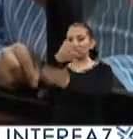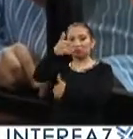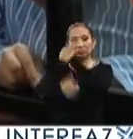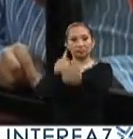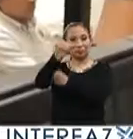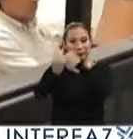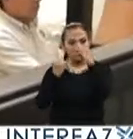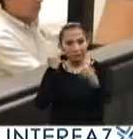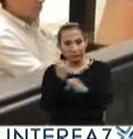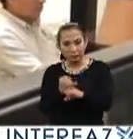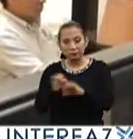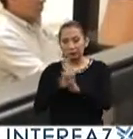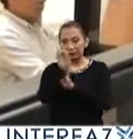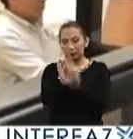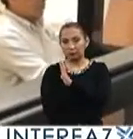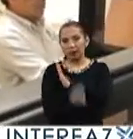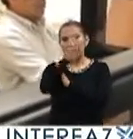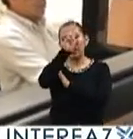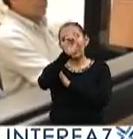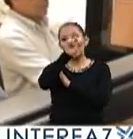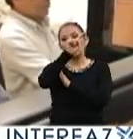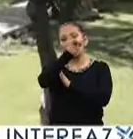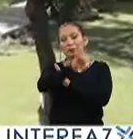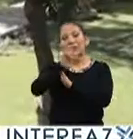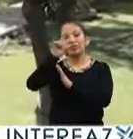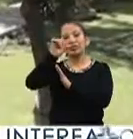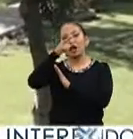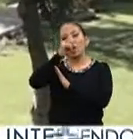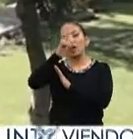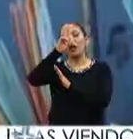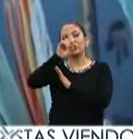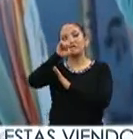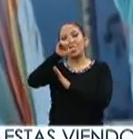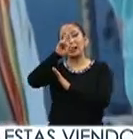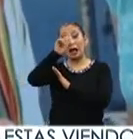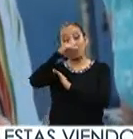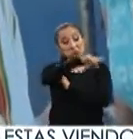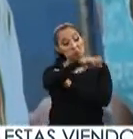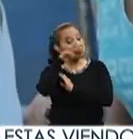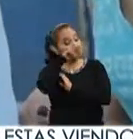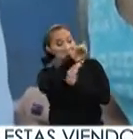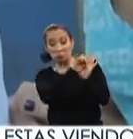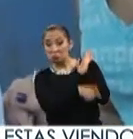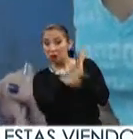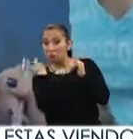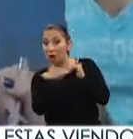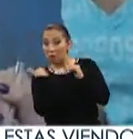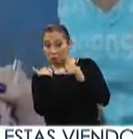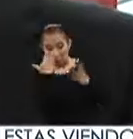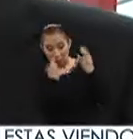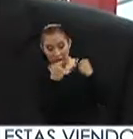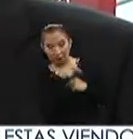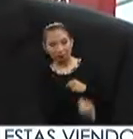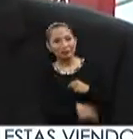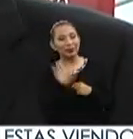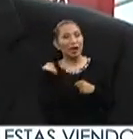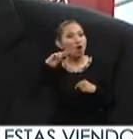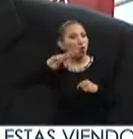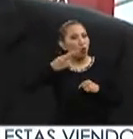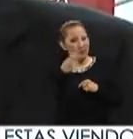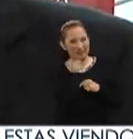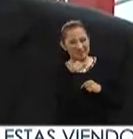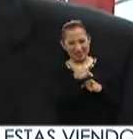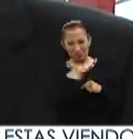justas internacionales, como el regiomontano Diego del Real, que es un ejemplo para los demás atletas que están en formación. La